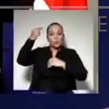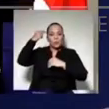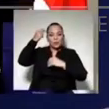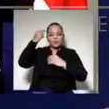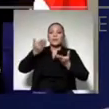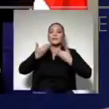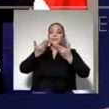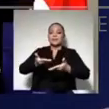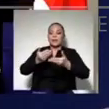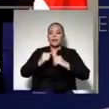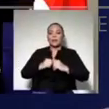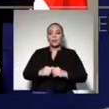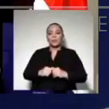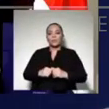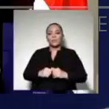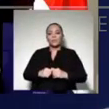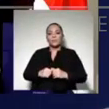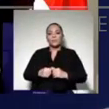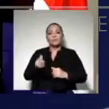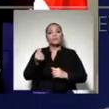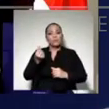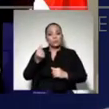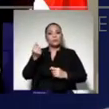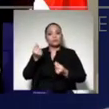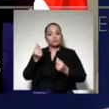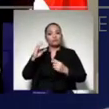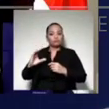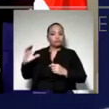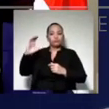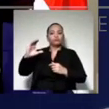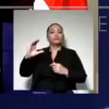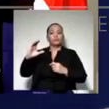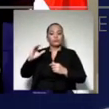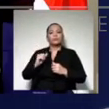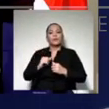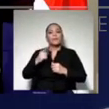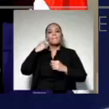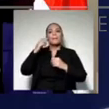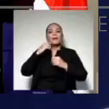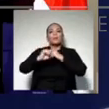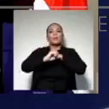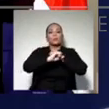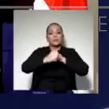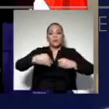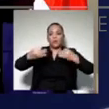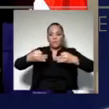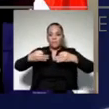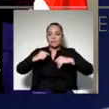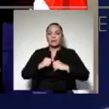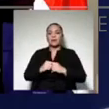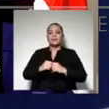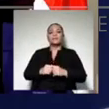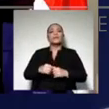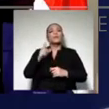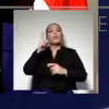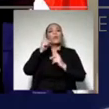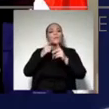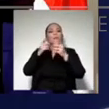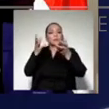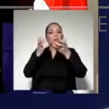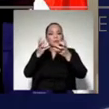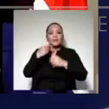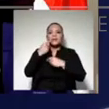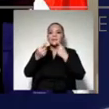destinado altas sumas de dinero a nivel presupuestario para la publicidad oficial. Una de las intenciones es que se